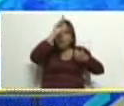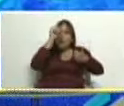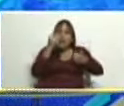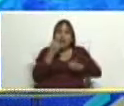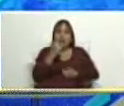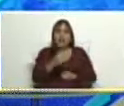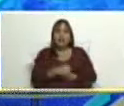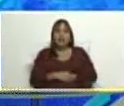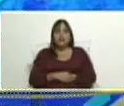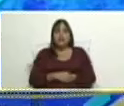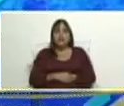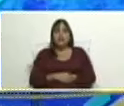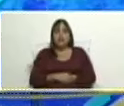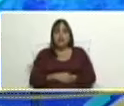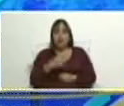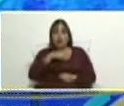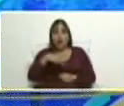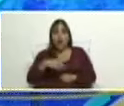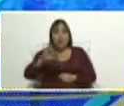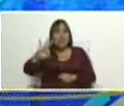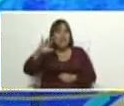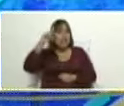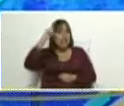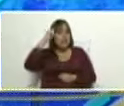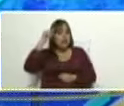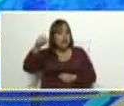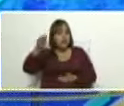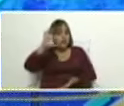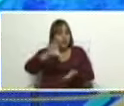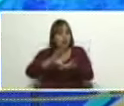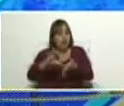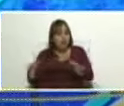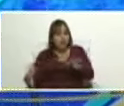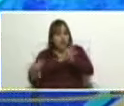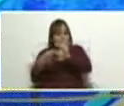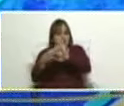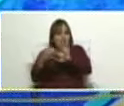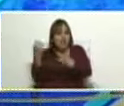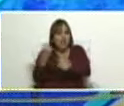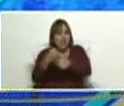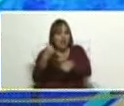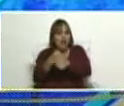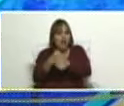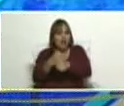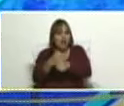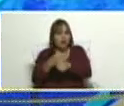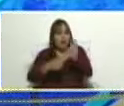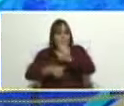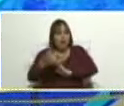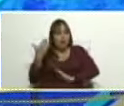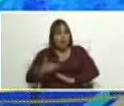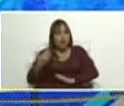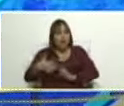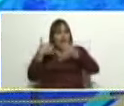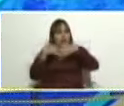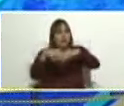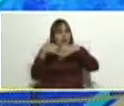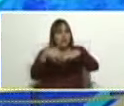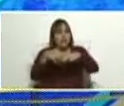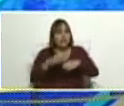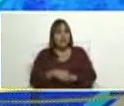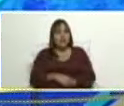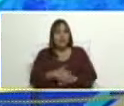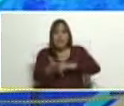Beijing estuvimos 3 días articulados con lo más alto del empresariado, de